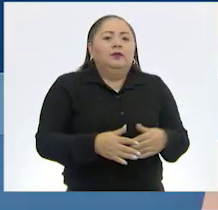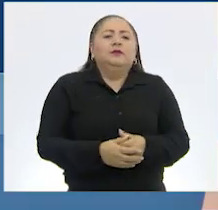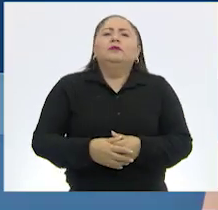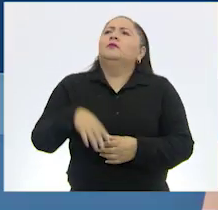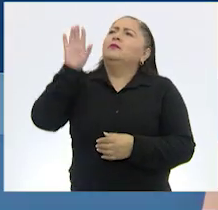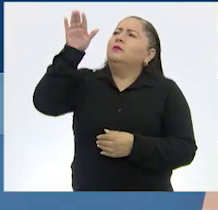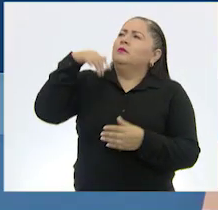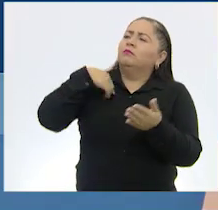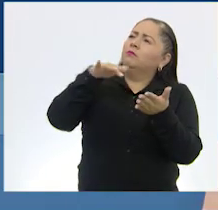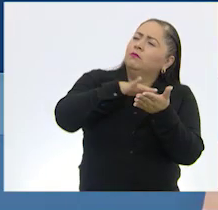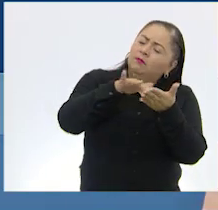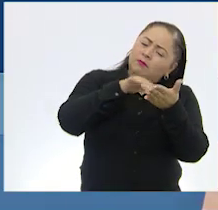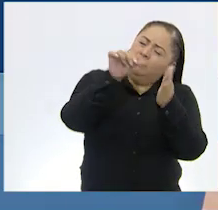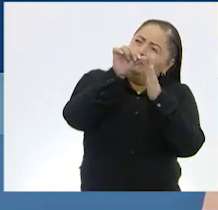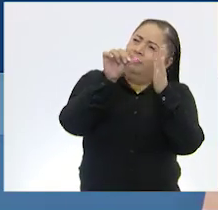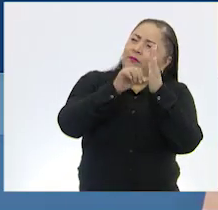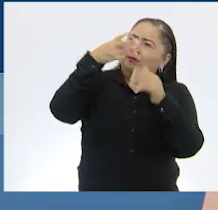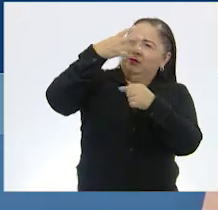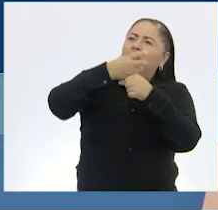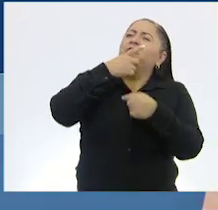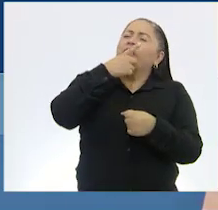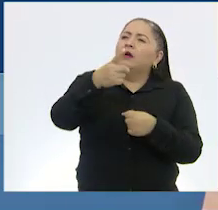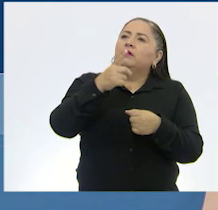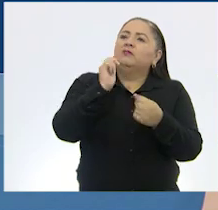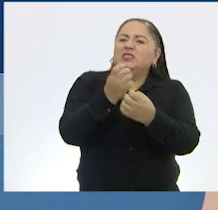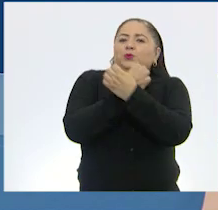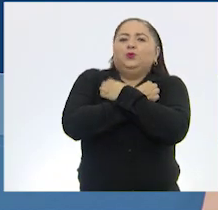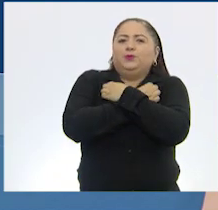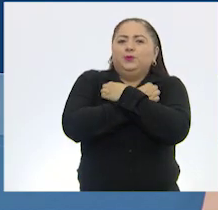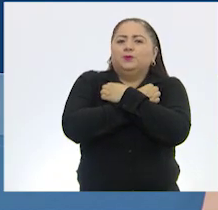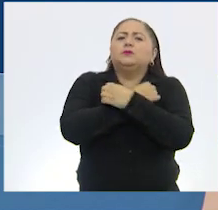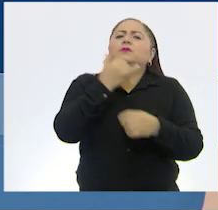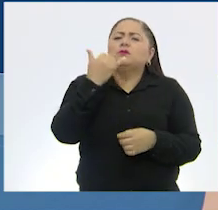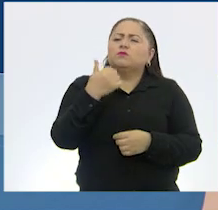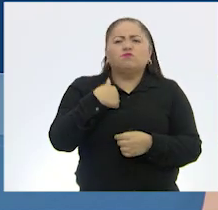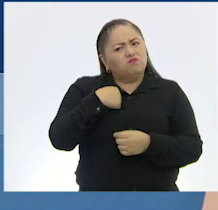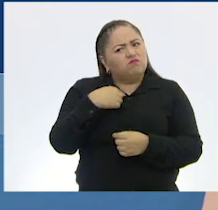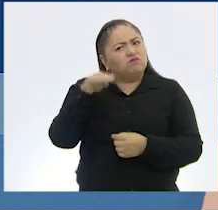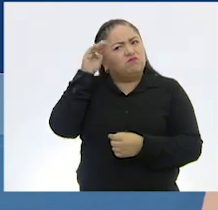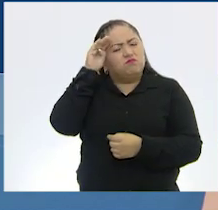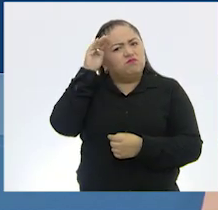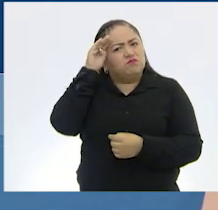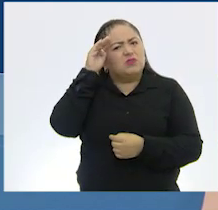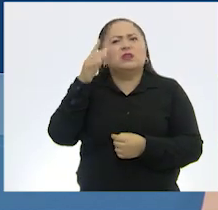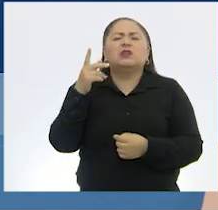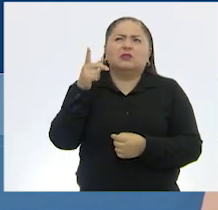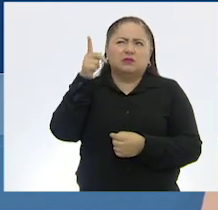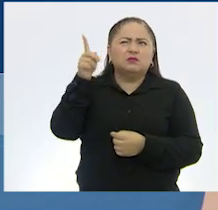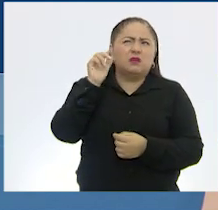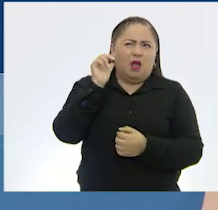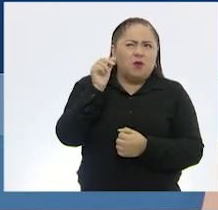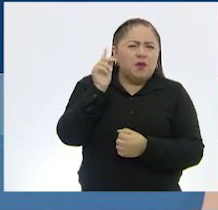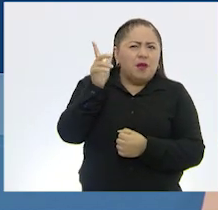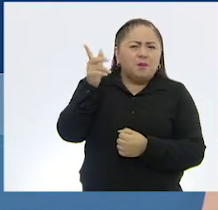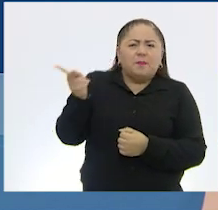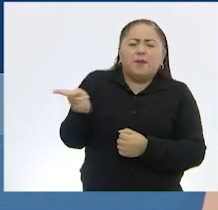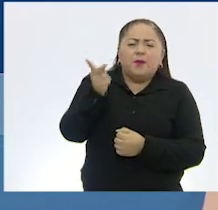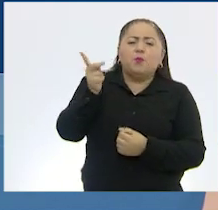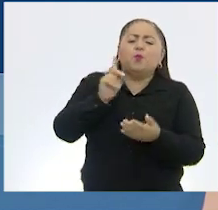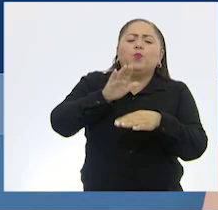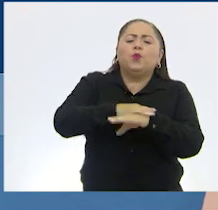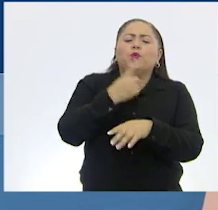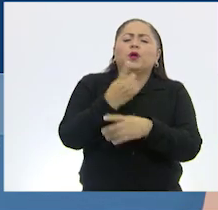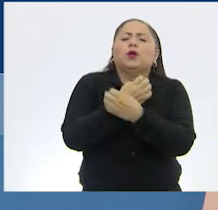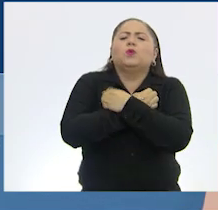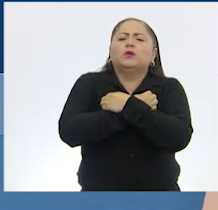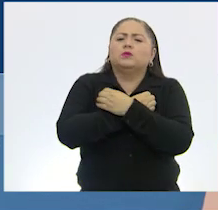que estaba leyendo el artículo 3 que habla sobre la educación y me quedé pensando, ¿te has preguntado alguna vez por qué la educación